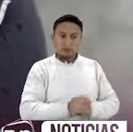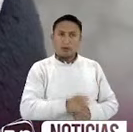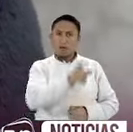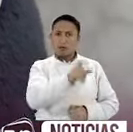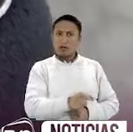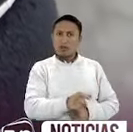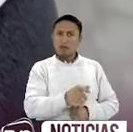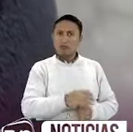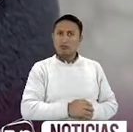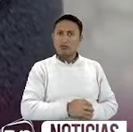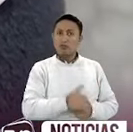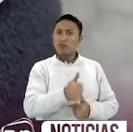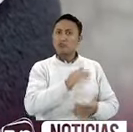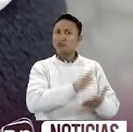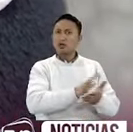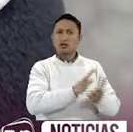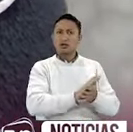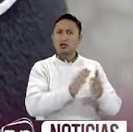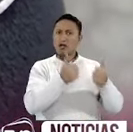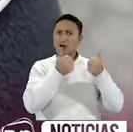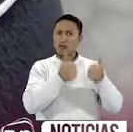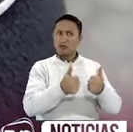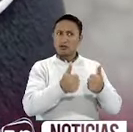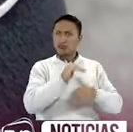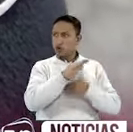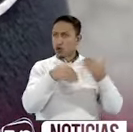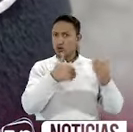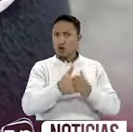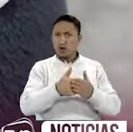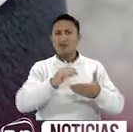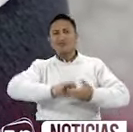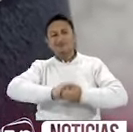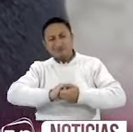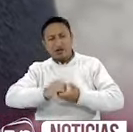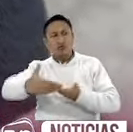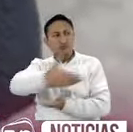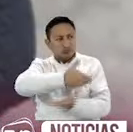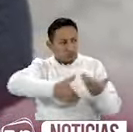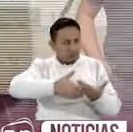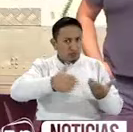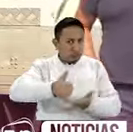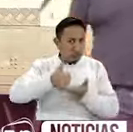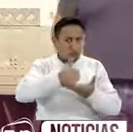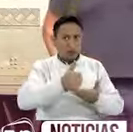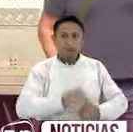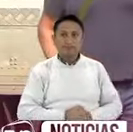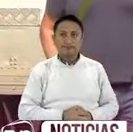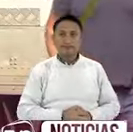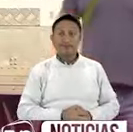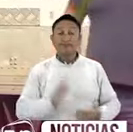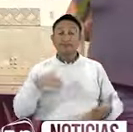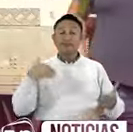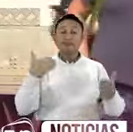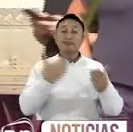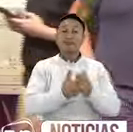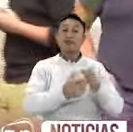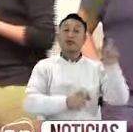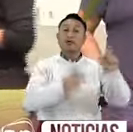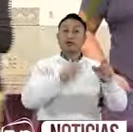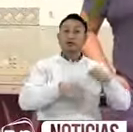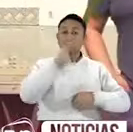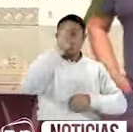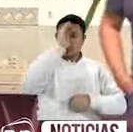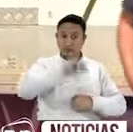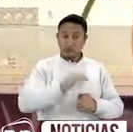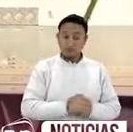persona tranquila, con todo el mundo, o sea, bondadoso. A la escena llegaron agentes de criminalística y de